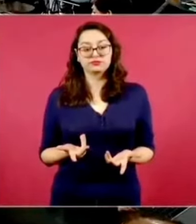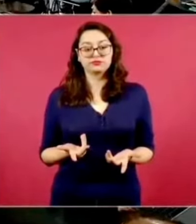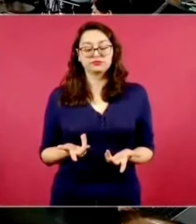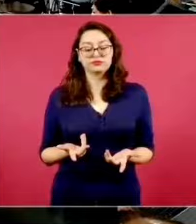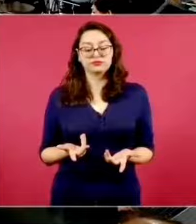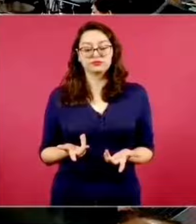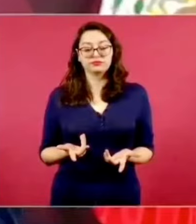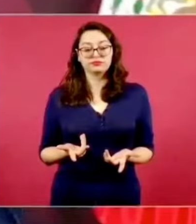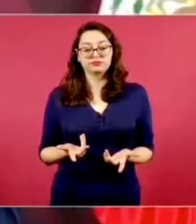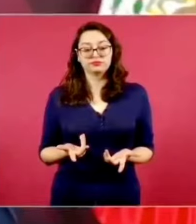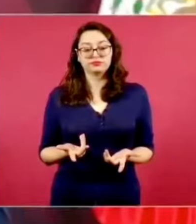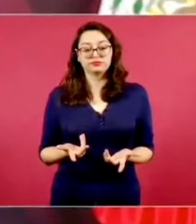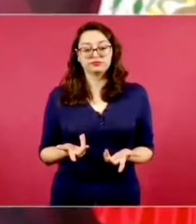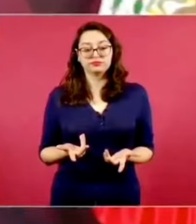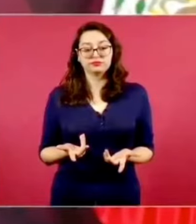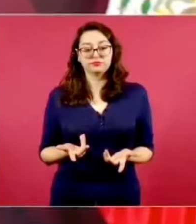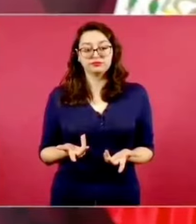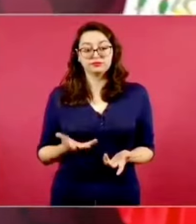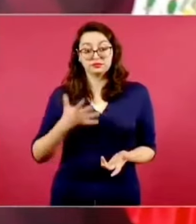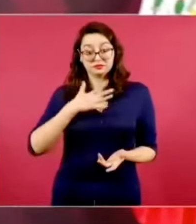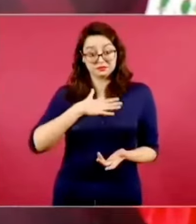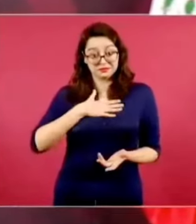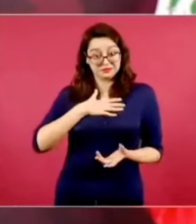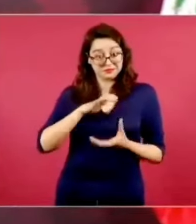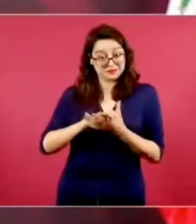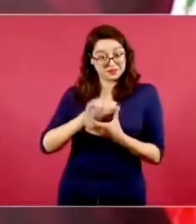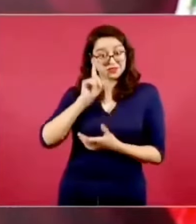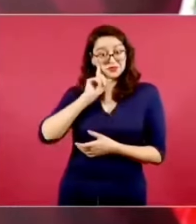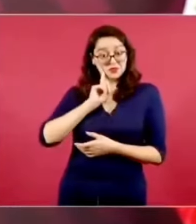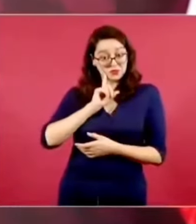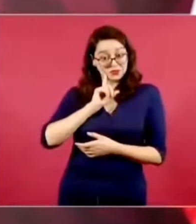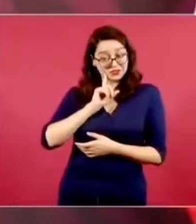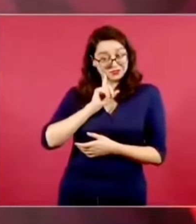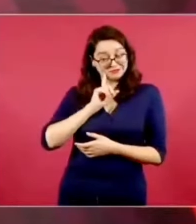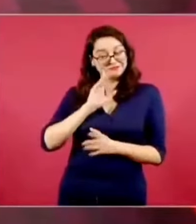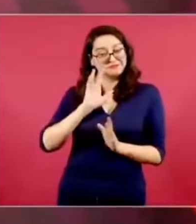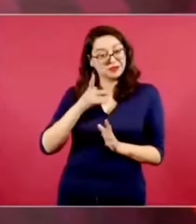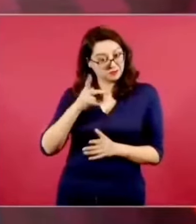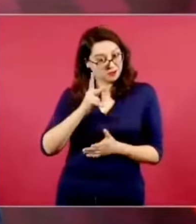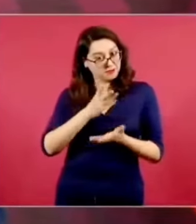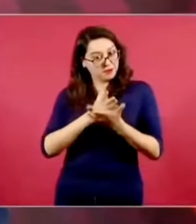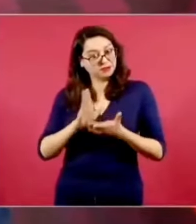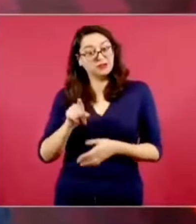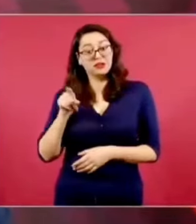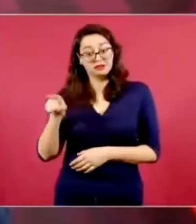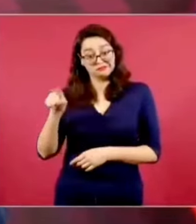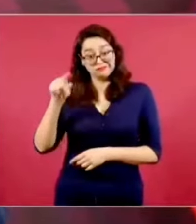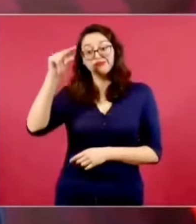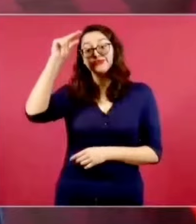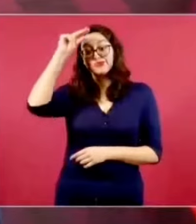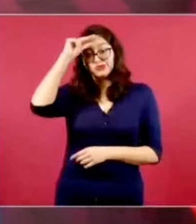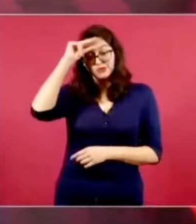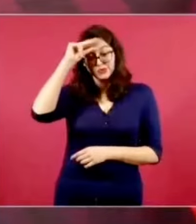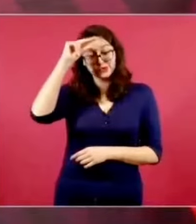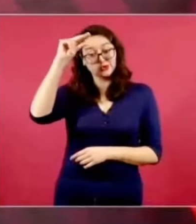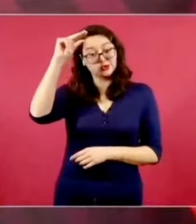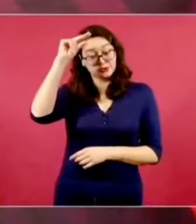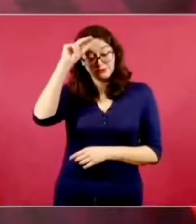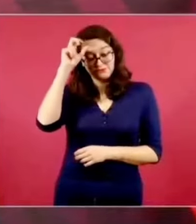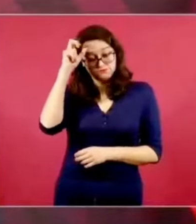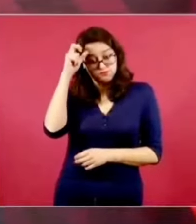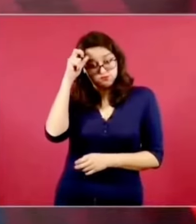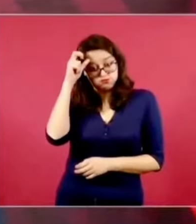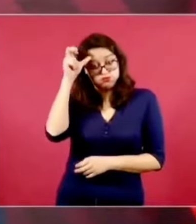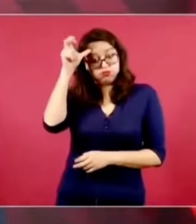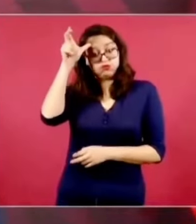Además no es porque sea mi compañera mi esposa pero es muy inteligente mucho muy